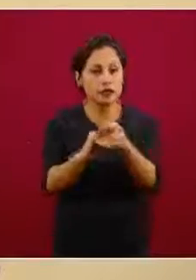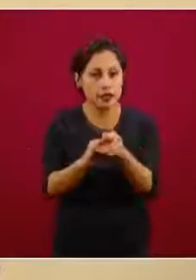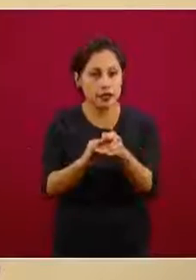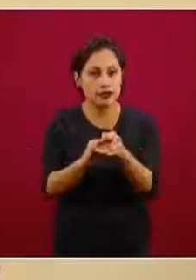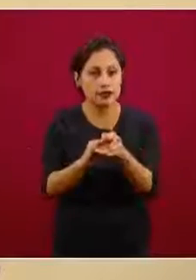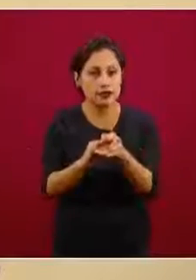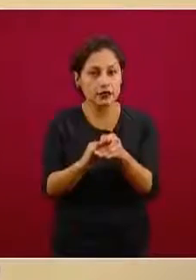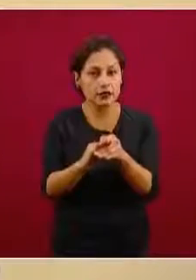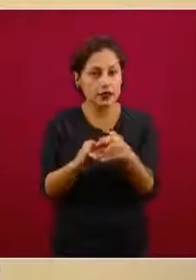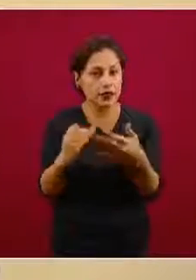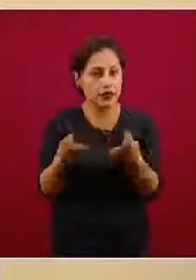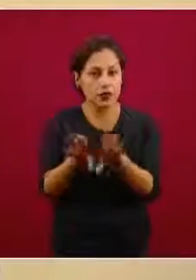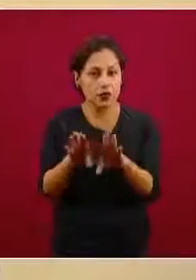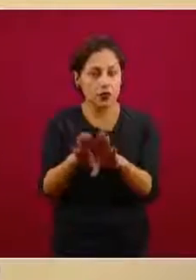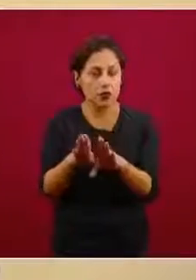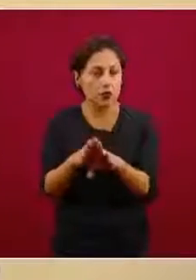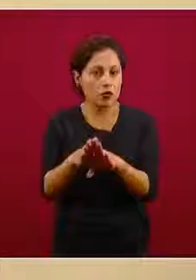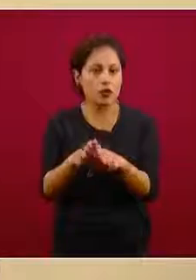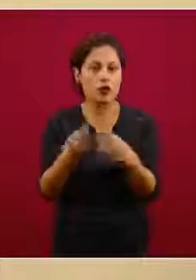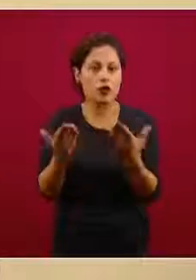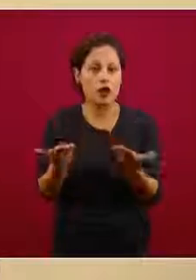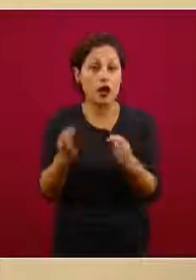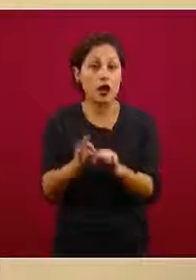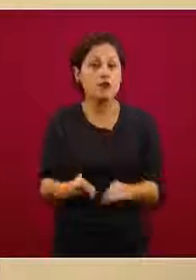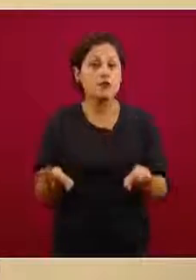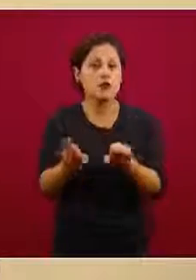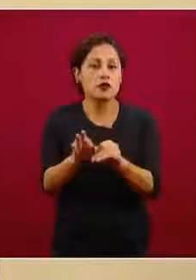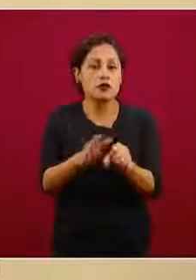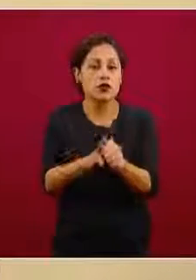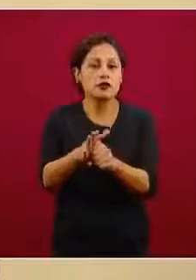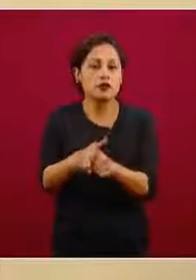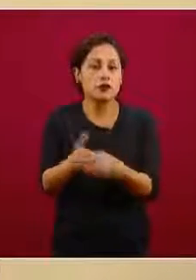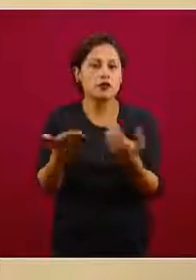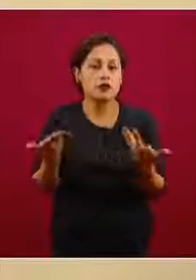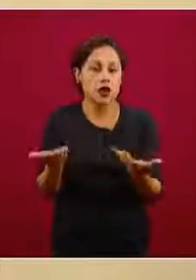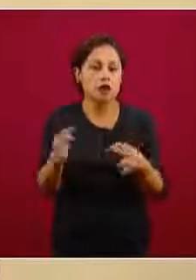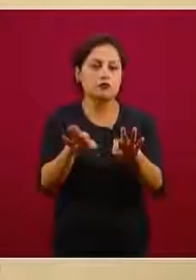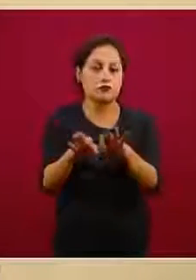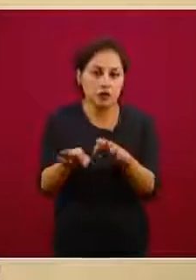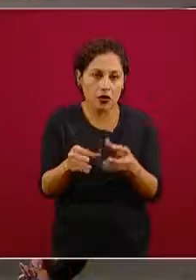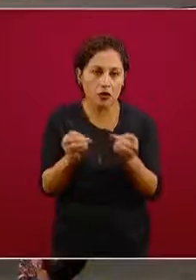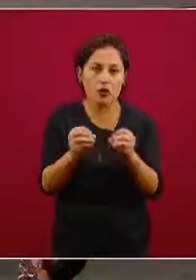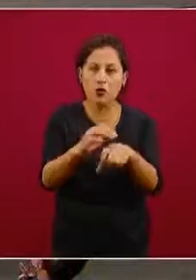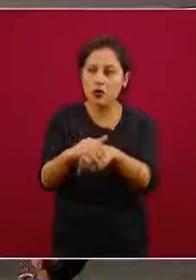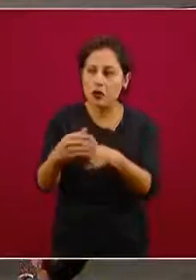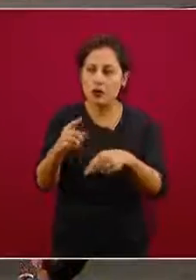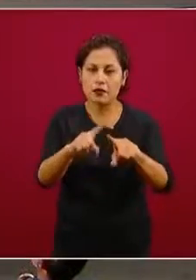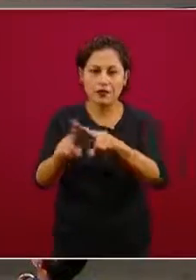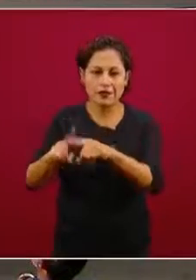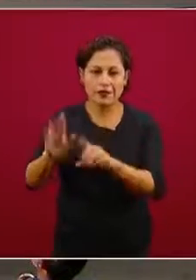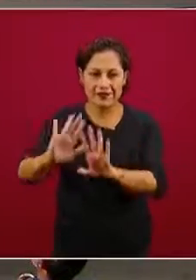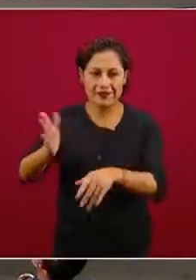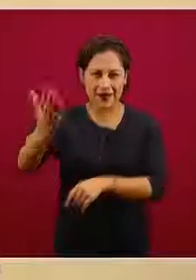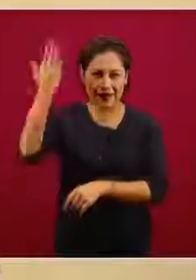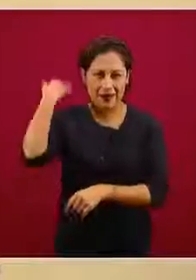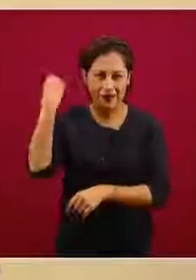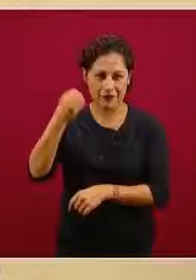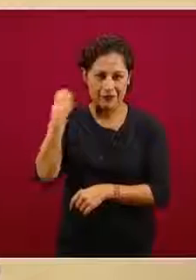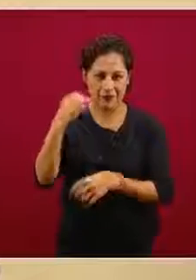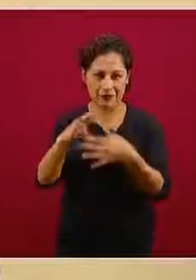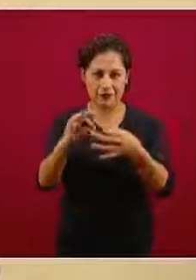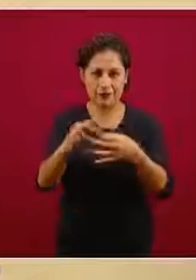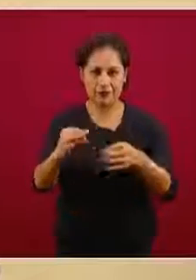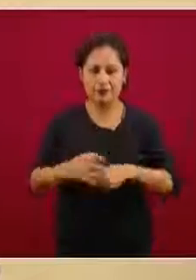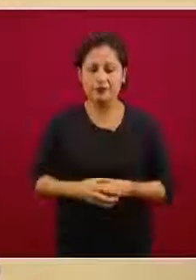proximidad importante dado el mecanismo de transmisión, que es lo que expliqué al inicio de la conferencia. Y